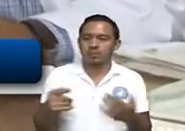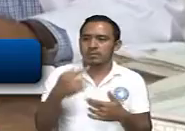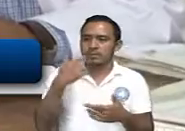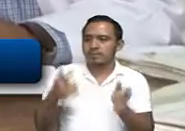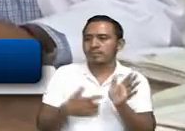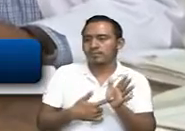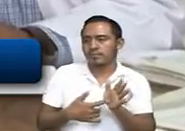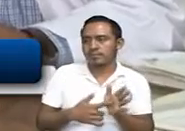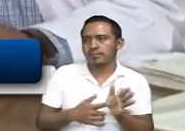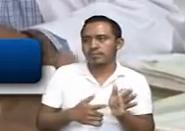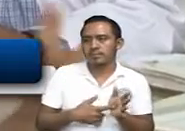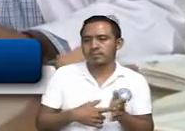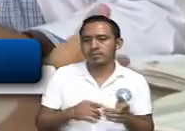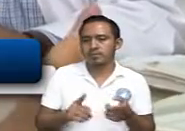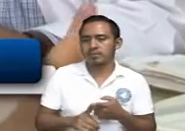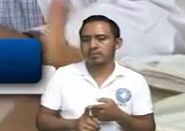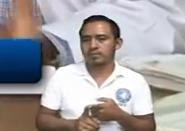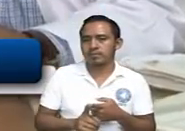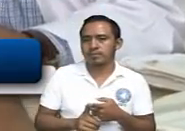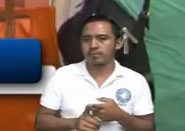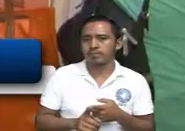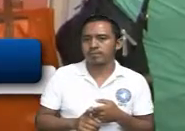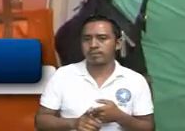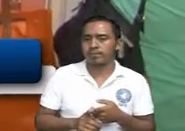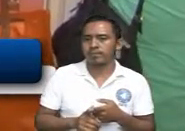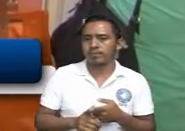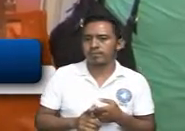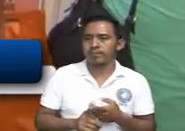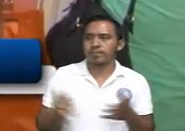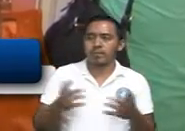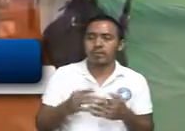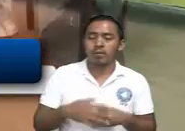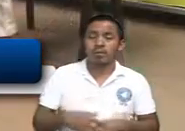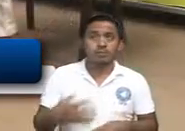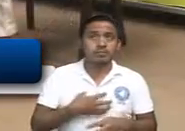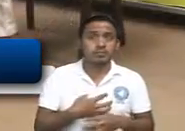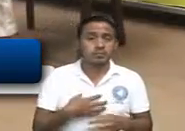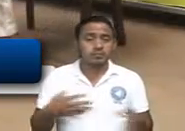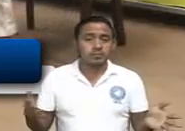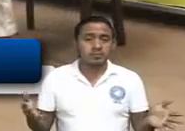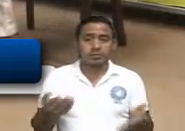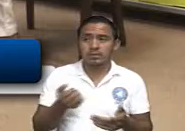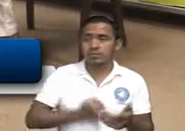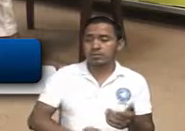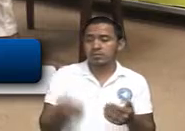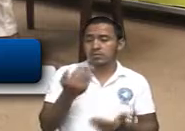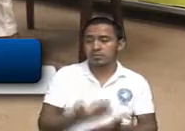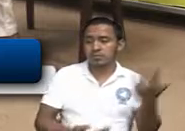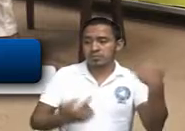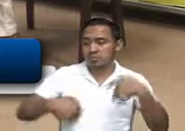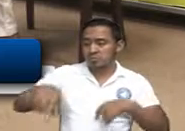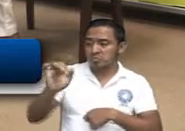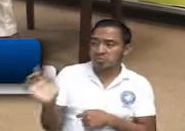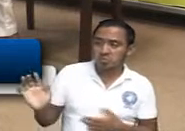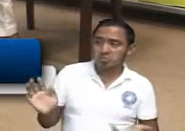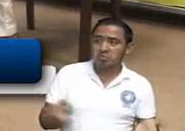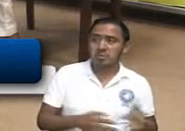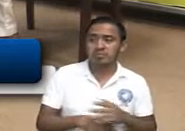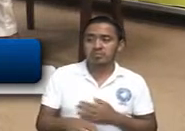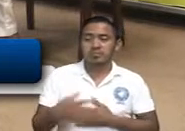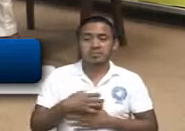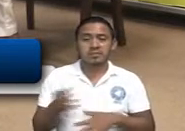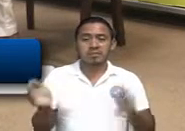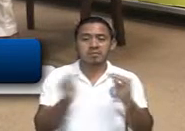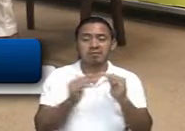por ejemplo, en el adulto mayor, o bien el nido vacío, cuando ya los hijos se fueron y de pronto quedan los padres o enviudan,